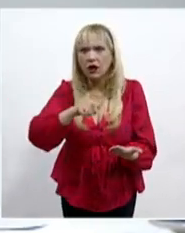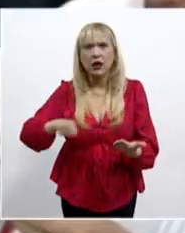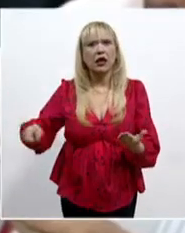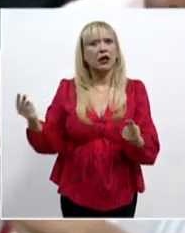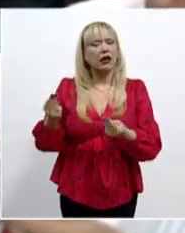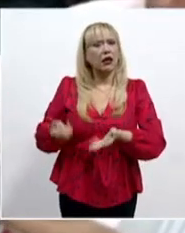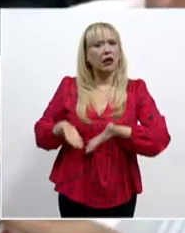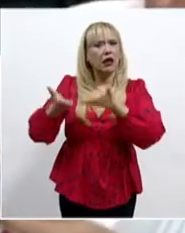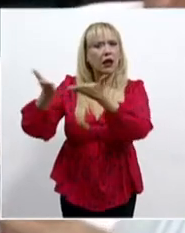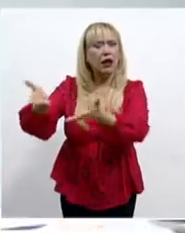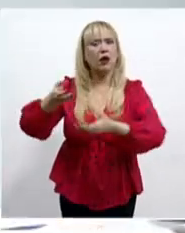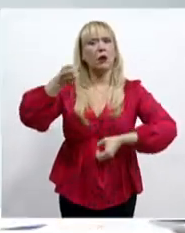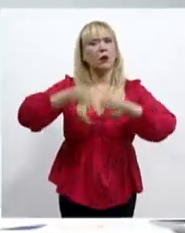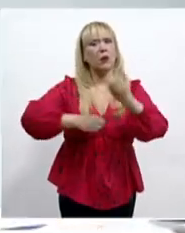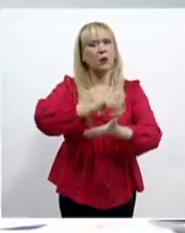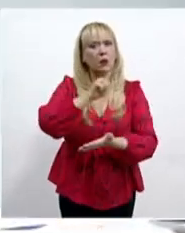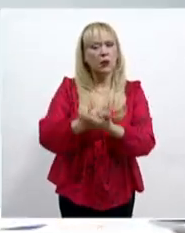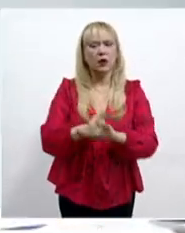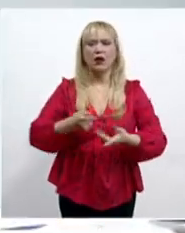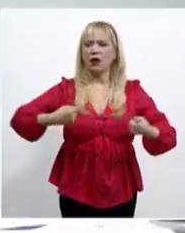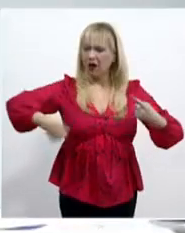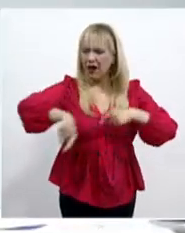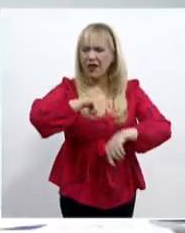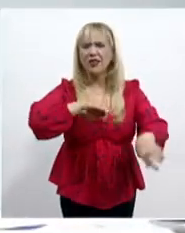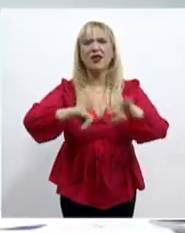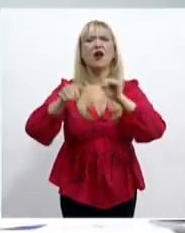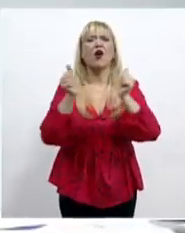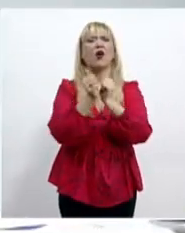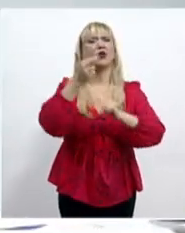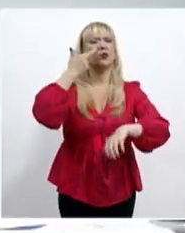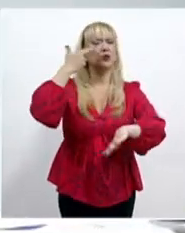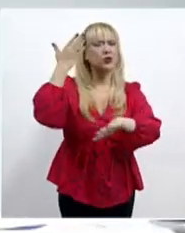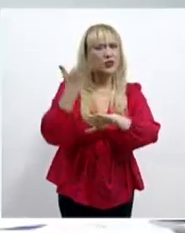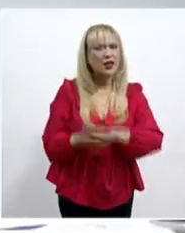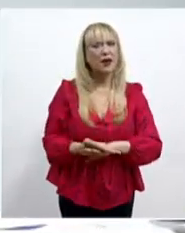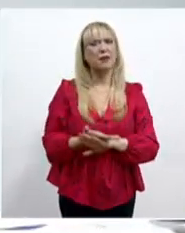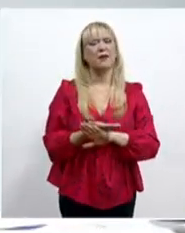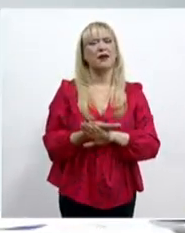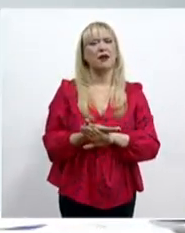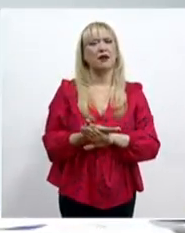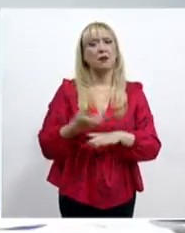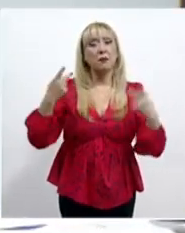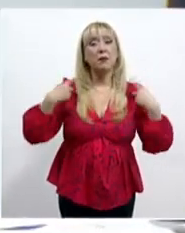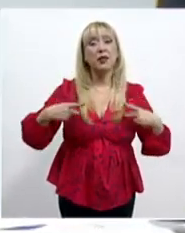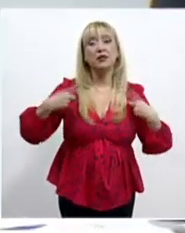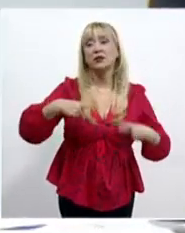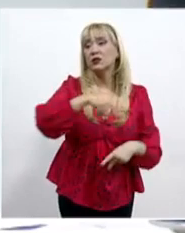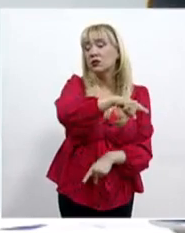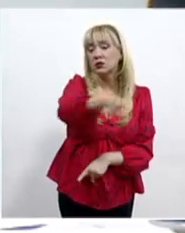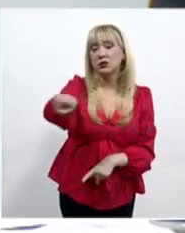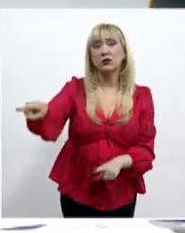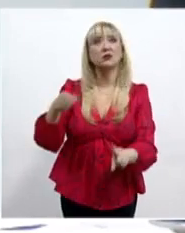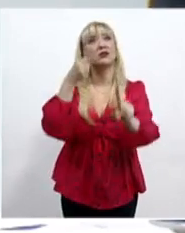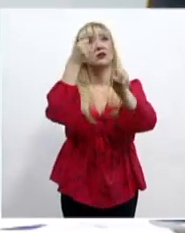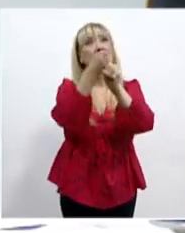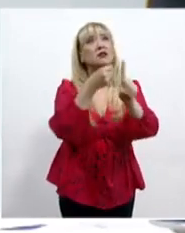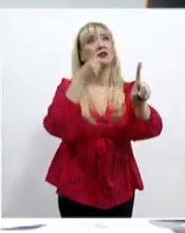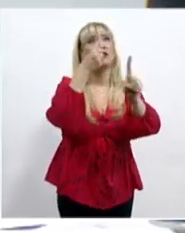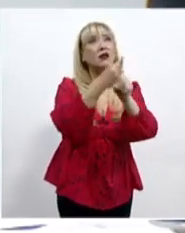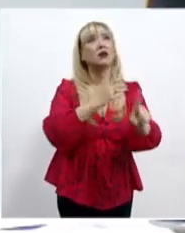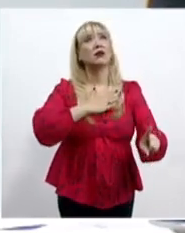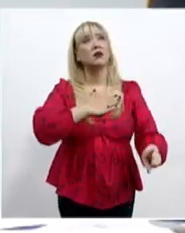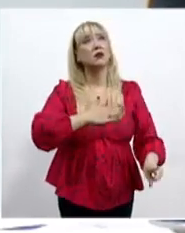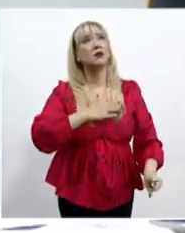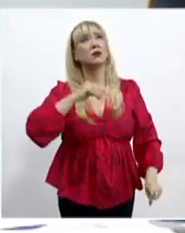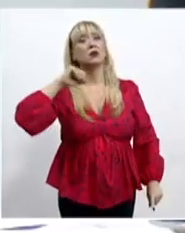justicia. Ejerzamos nuestra función de manera responsable. Nuestra sociedad exige justicia.